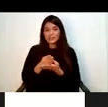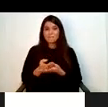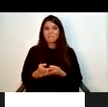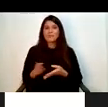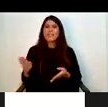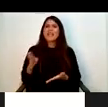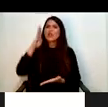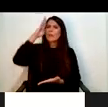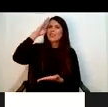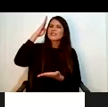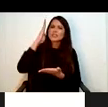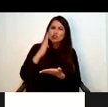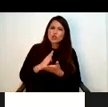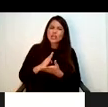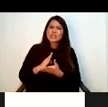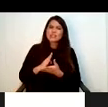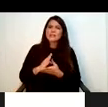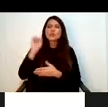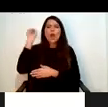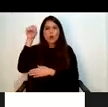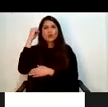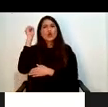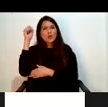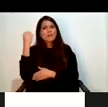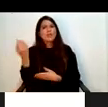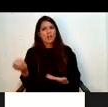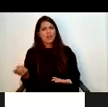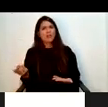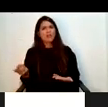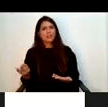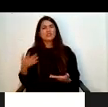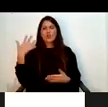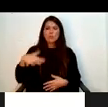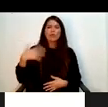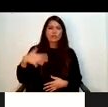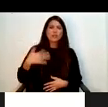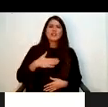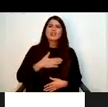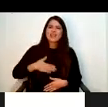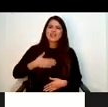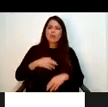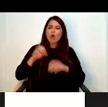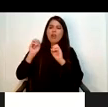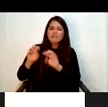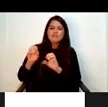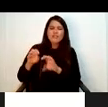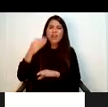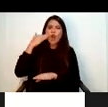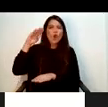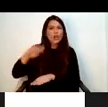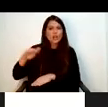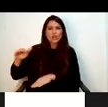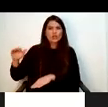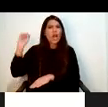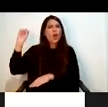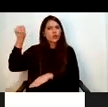es parte de la autonomía, algo tan importante y que siempre vamos a querer enseñar en nuestros niños y niñas. Entonces,